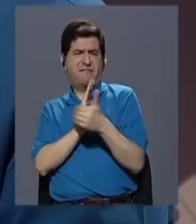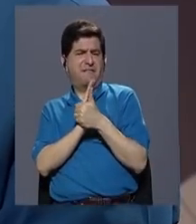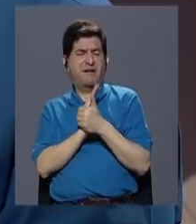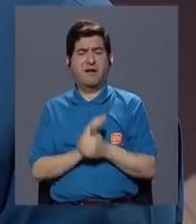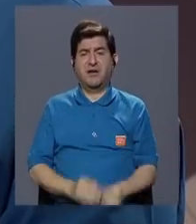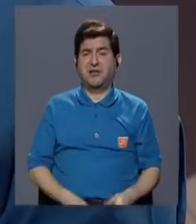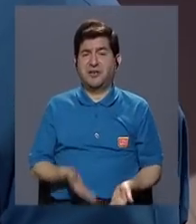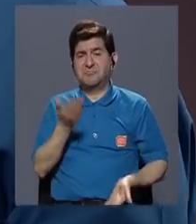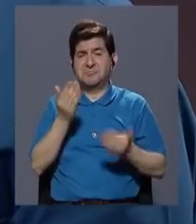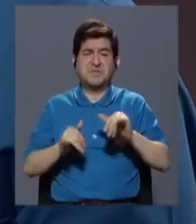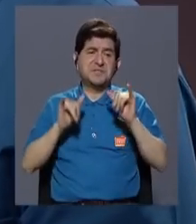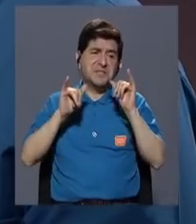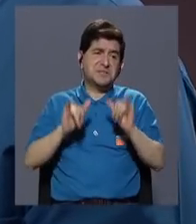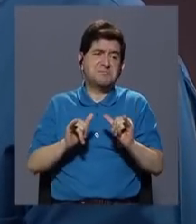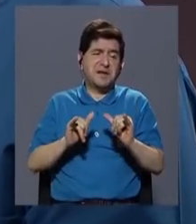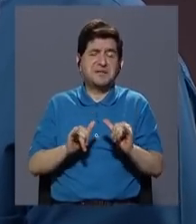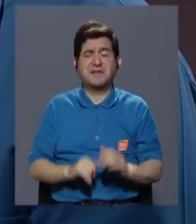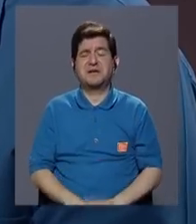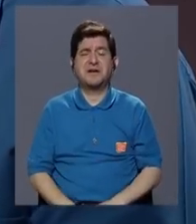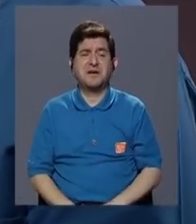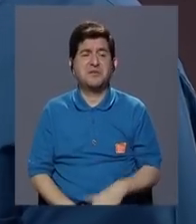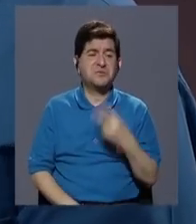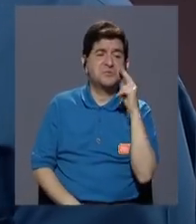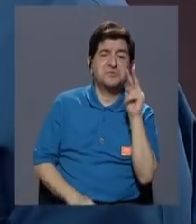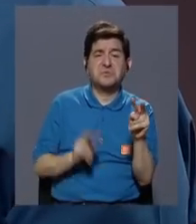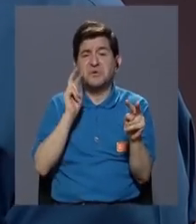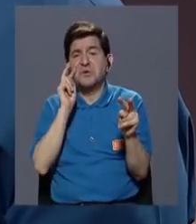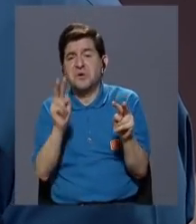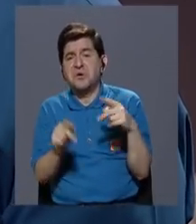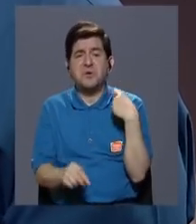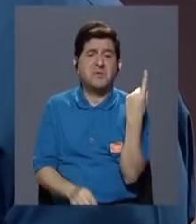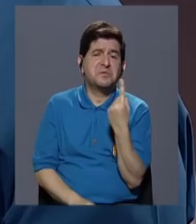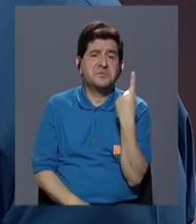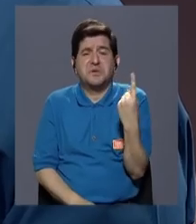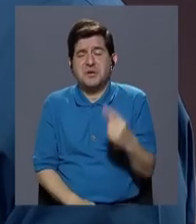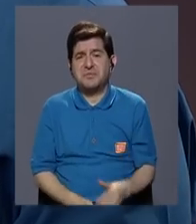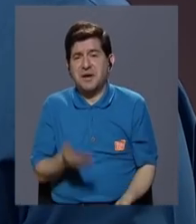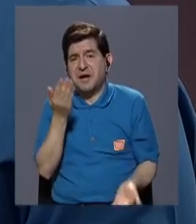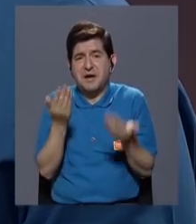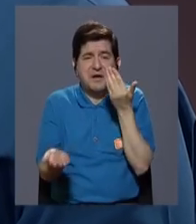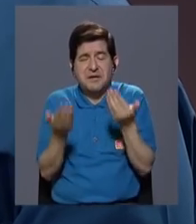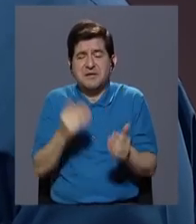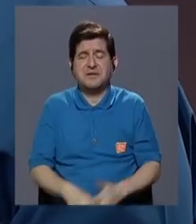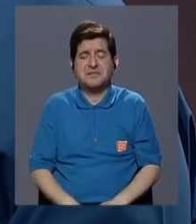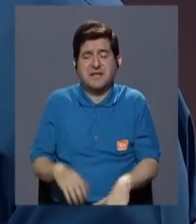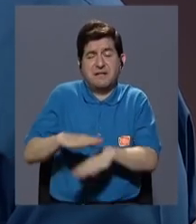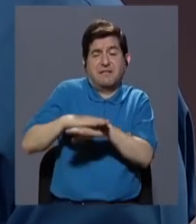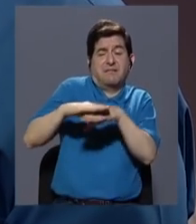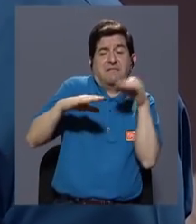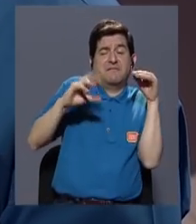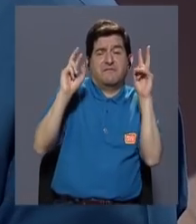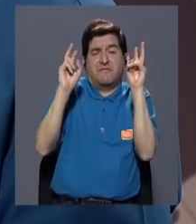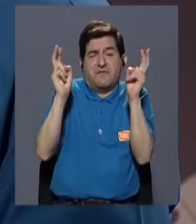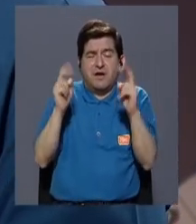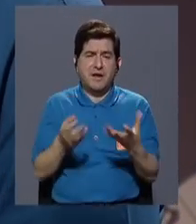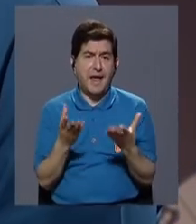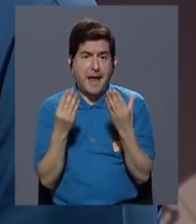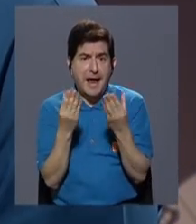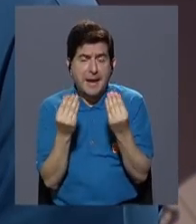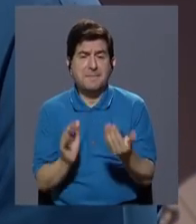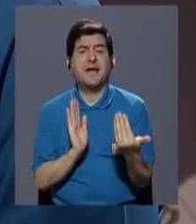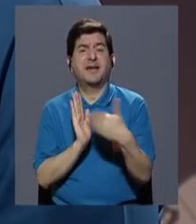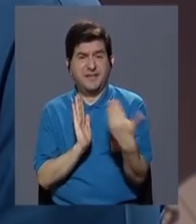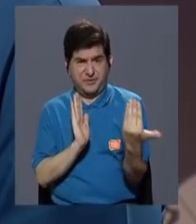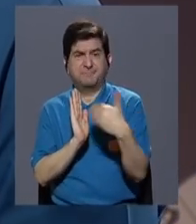nos quedamos sosteniendo la pared del salón de baile nos quedamos viendo desde la cancha desde afuera porque porque el miedo nos